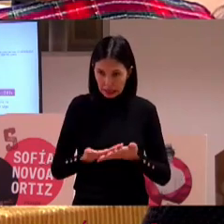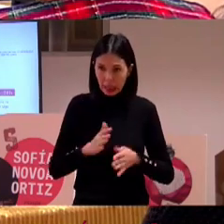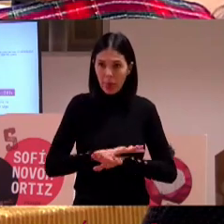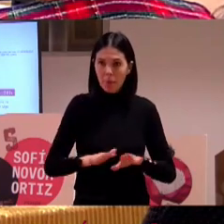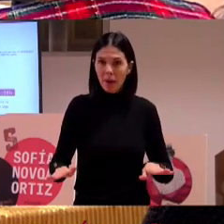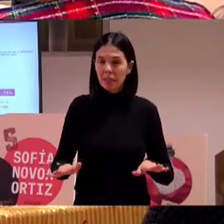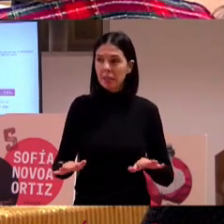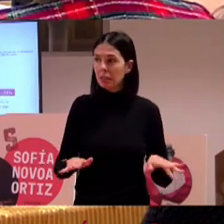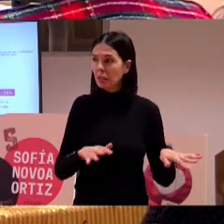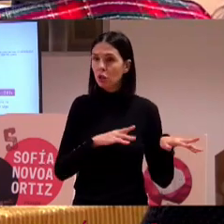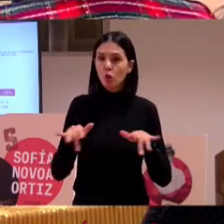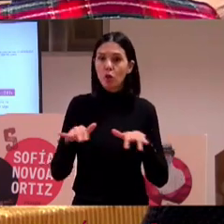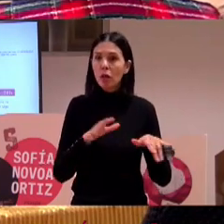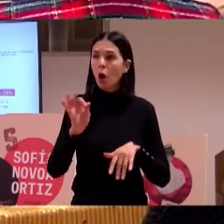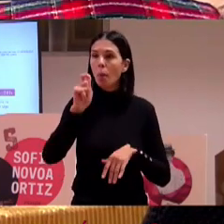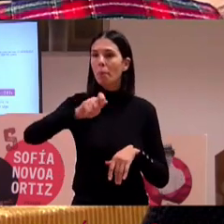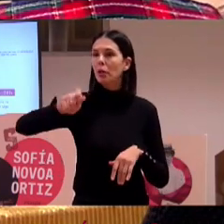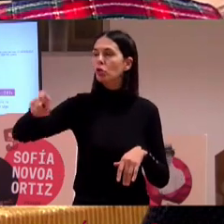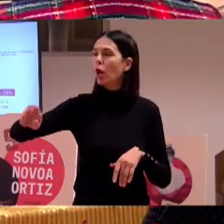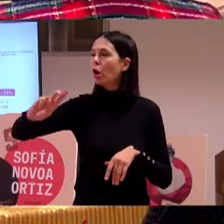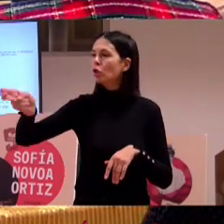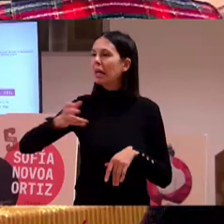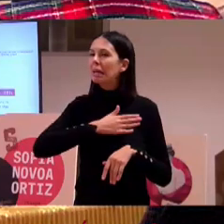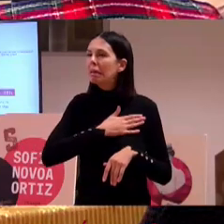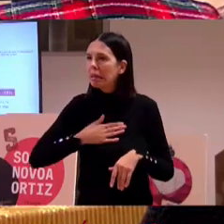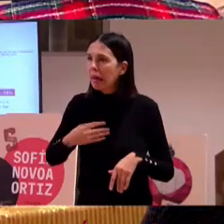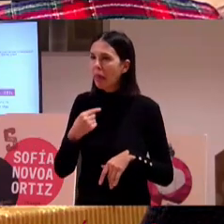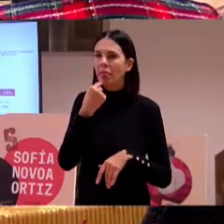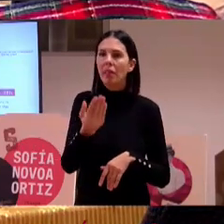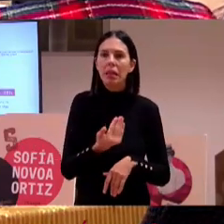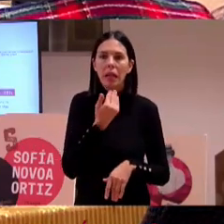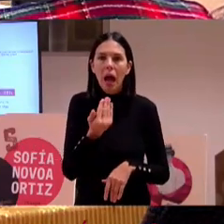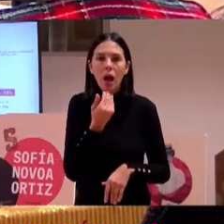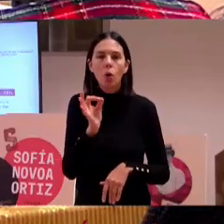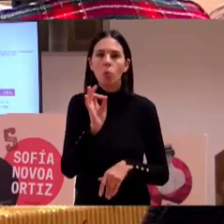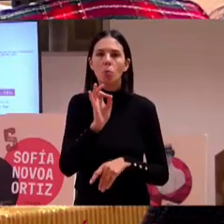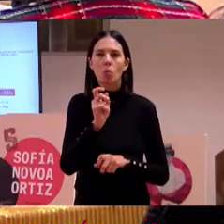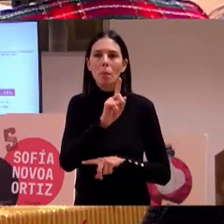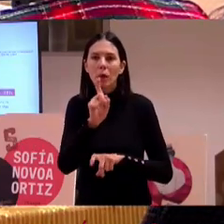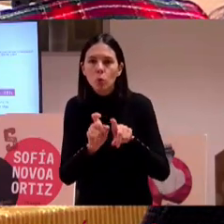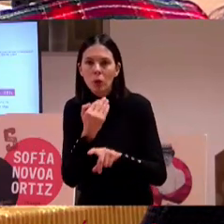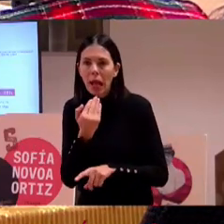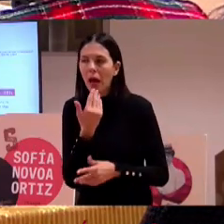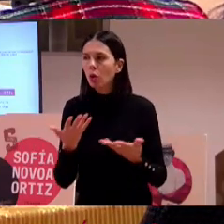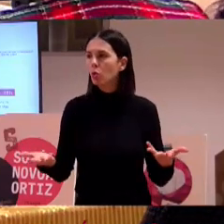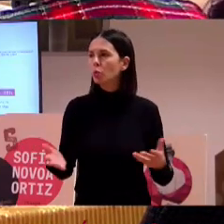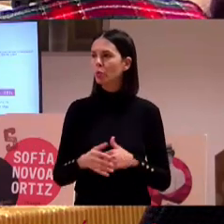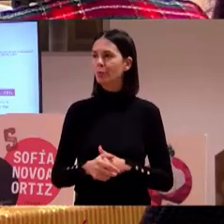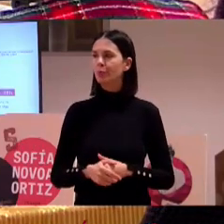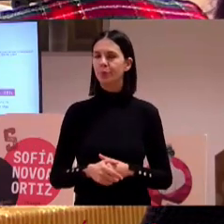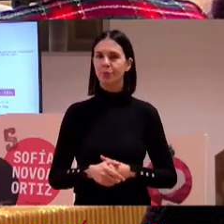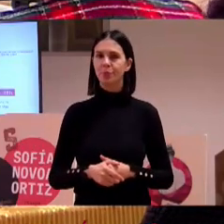de Sofía, hai alguén que queira intervir ou preguntar alguna cousa.